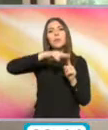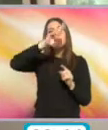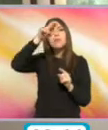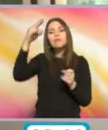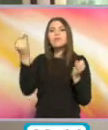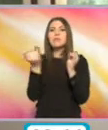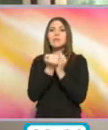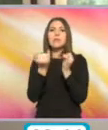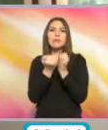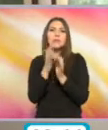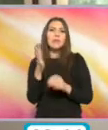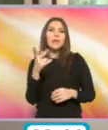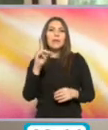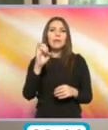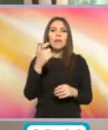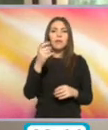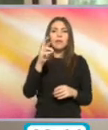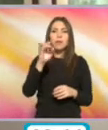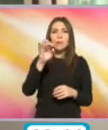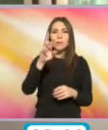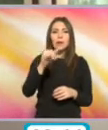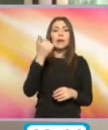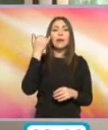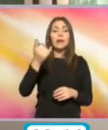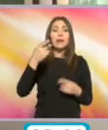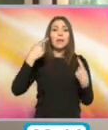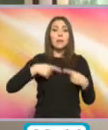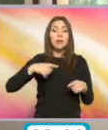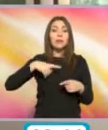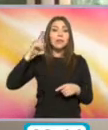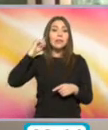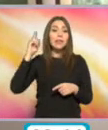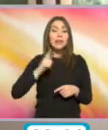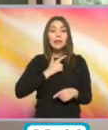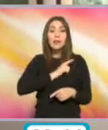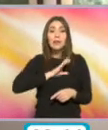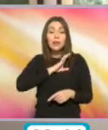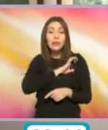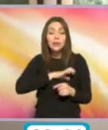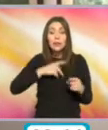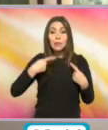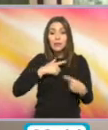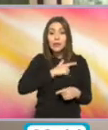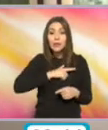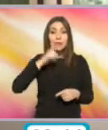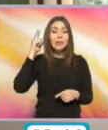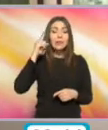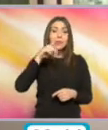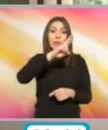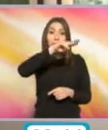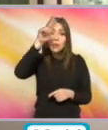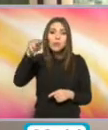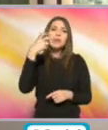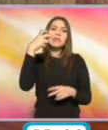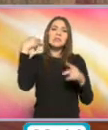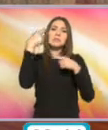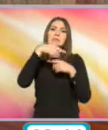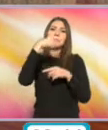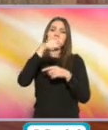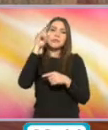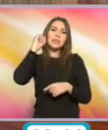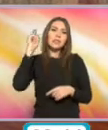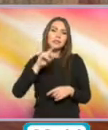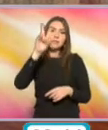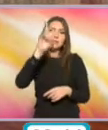que para los apasionados de pintura, Zacatecas es un Hay gran mucho destino. que ver. El segundo museo que quiero llamarles la atención hacia es